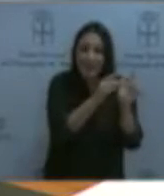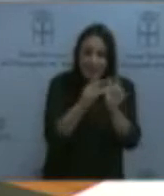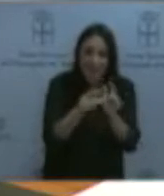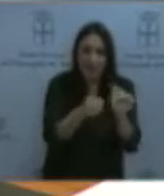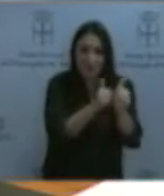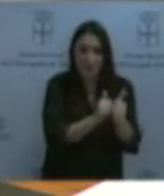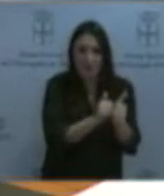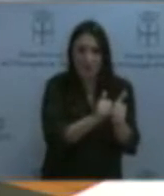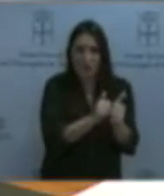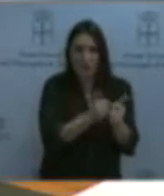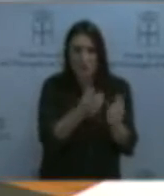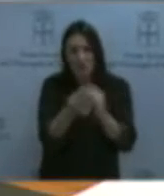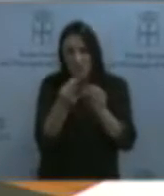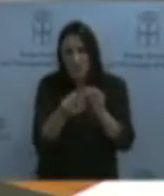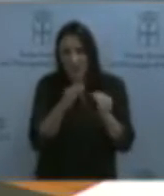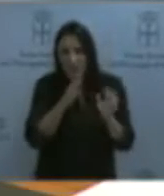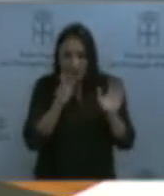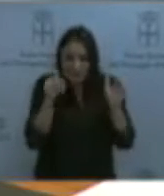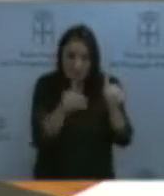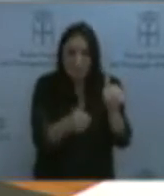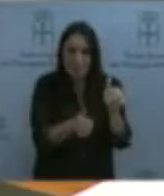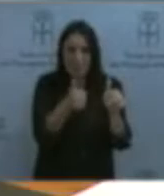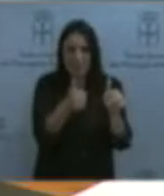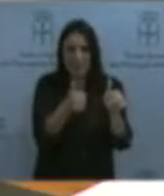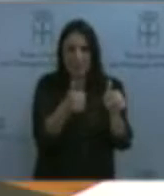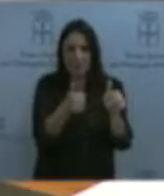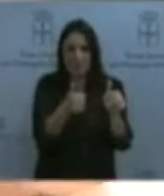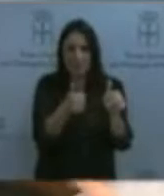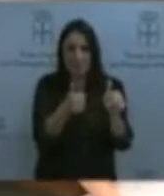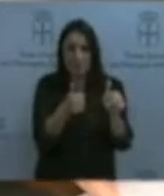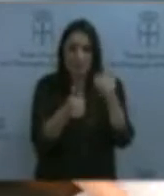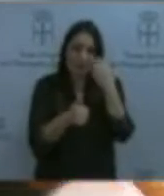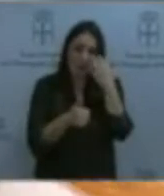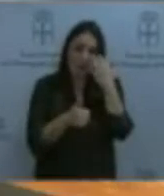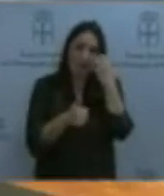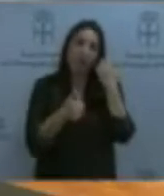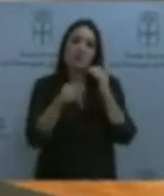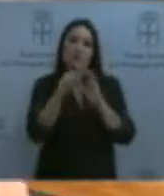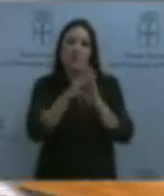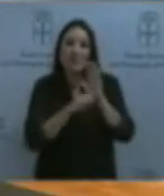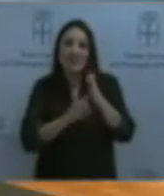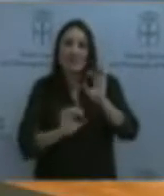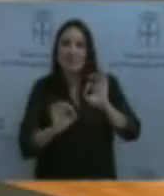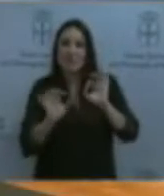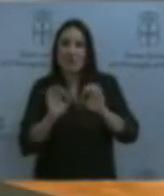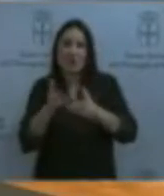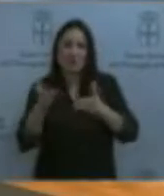luego en eso es en lo que estamos, más en decir una determinada medida o una determinada